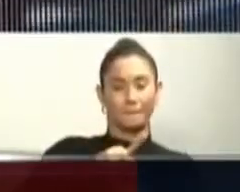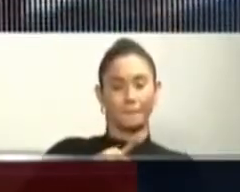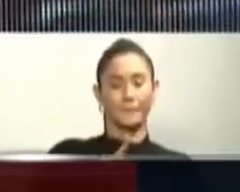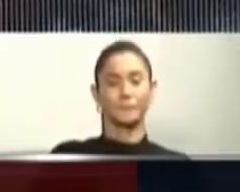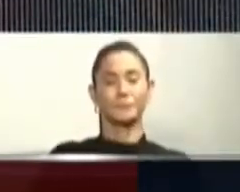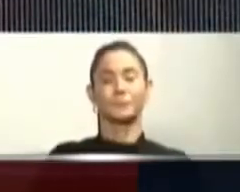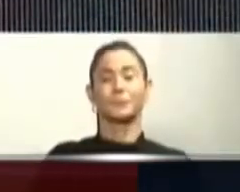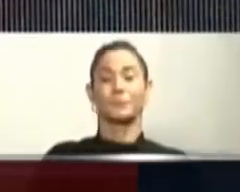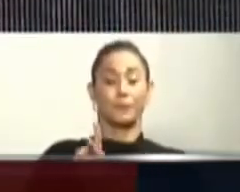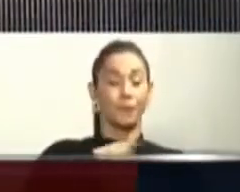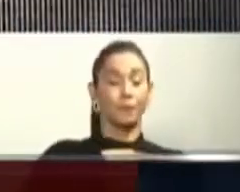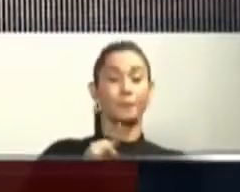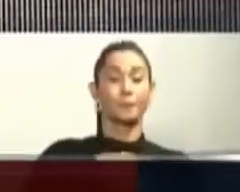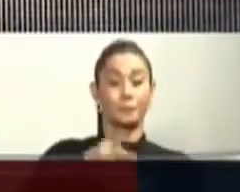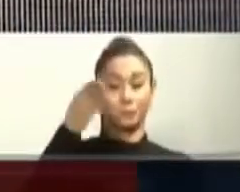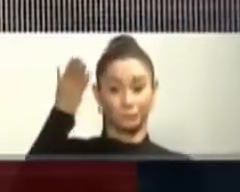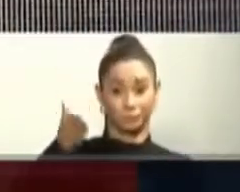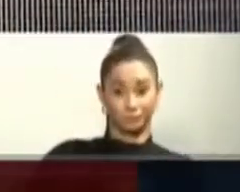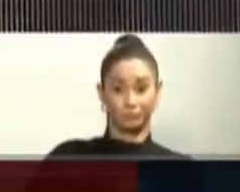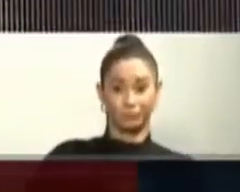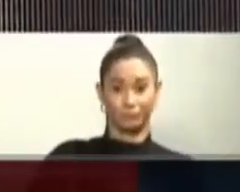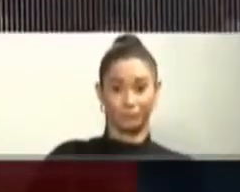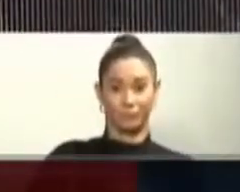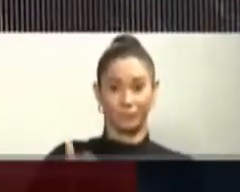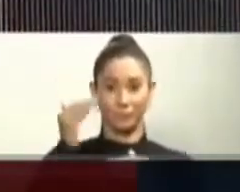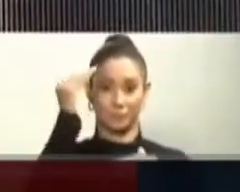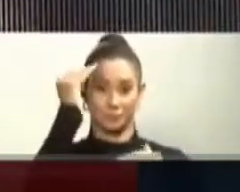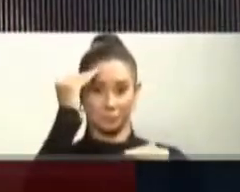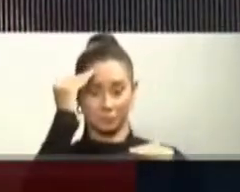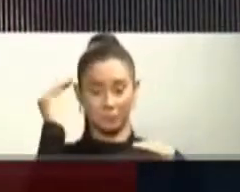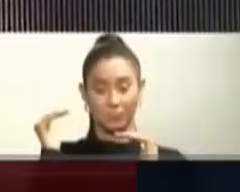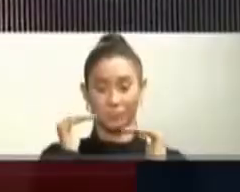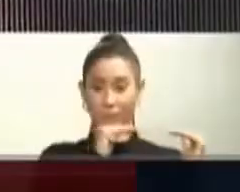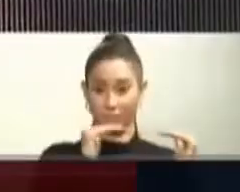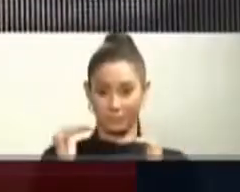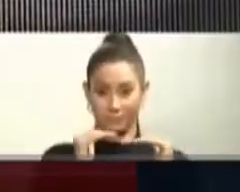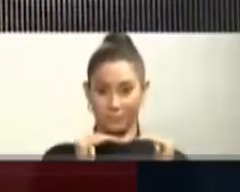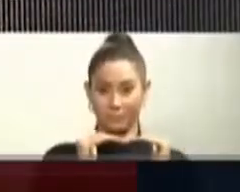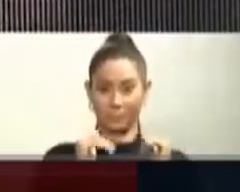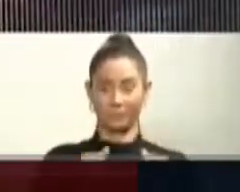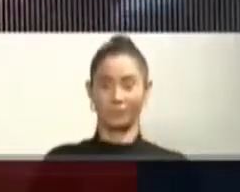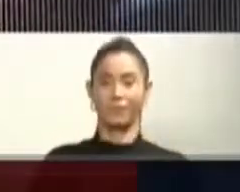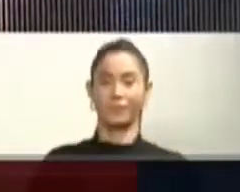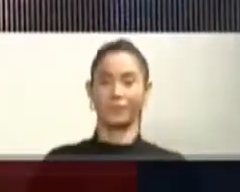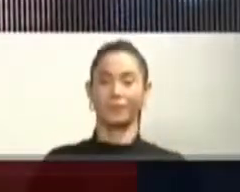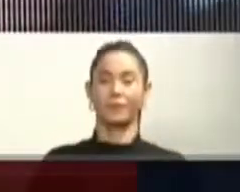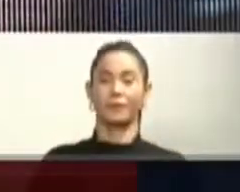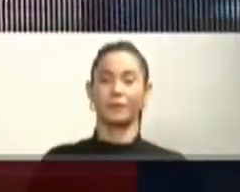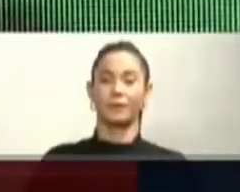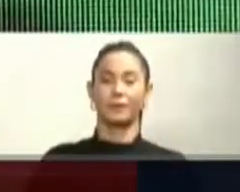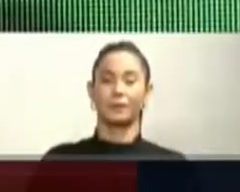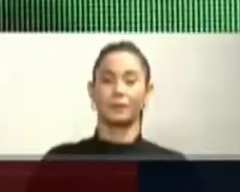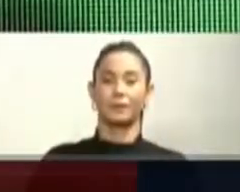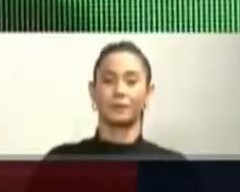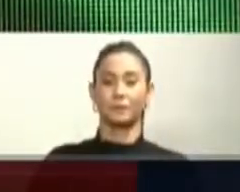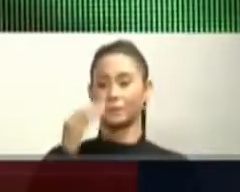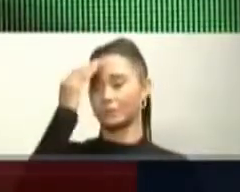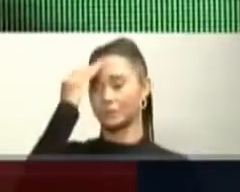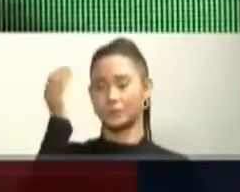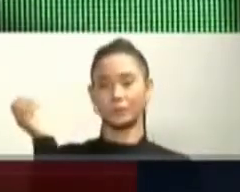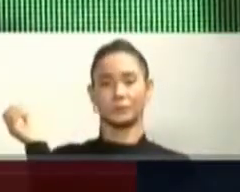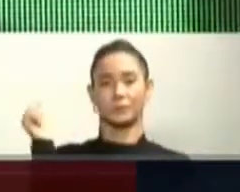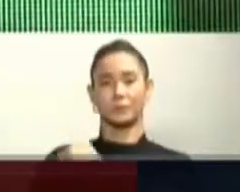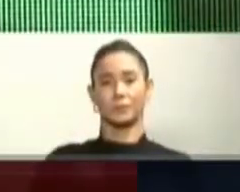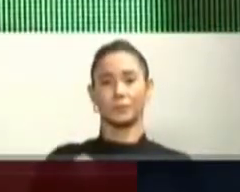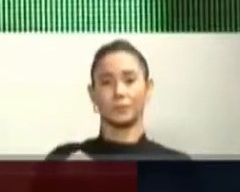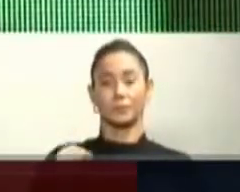de esos autores. Yo no sé cómo logré